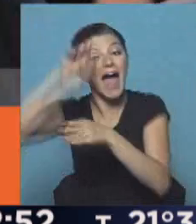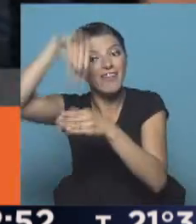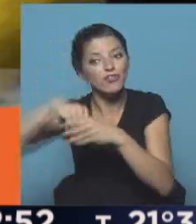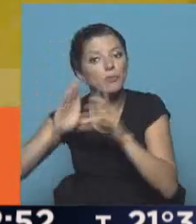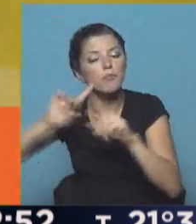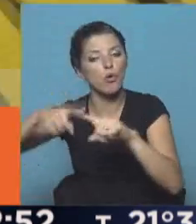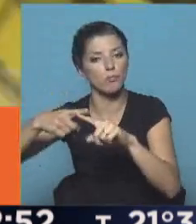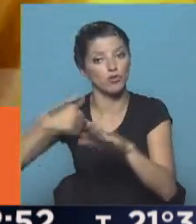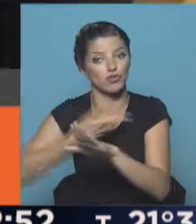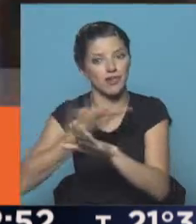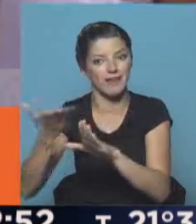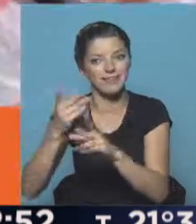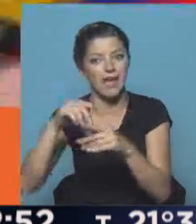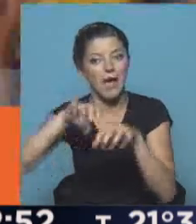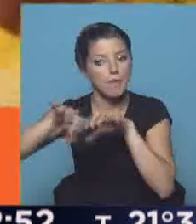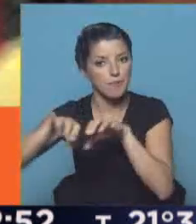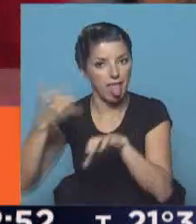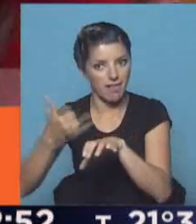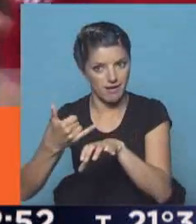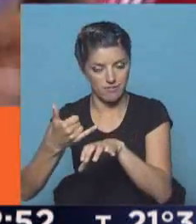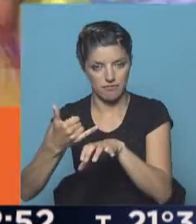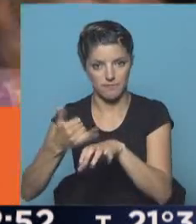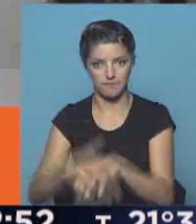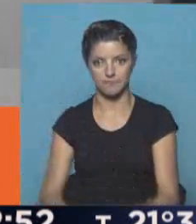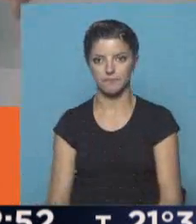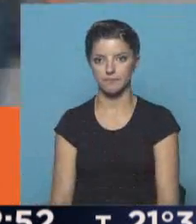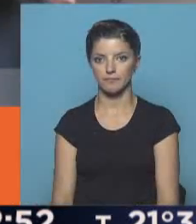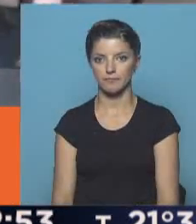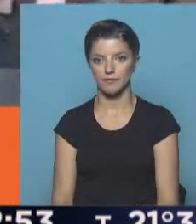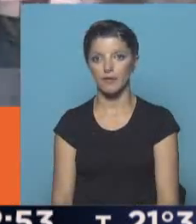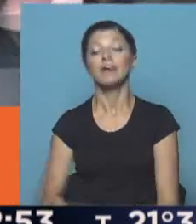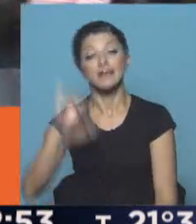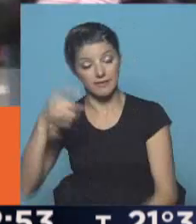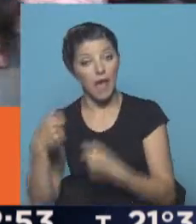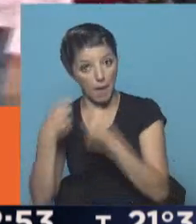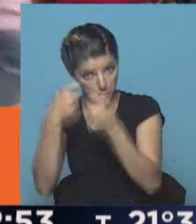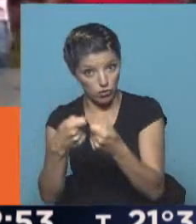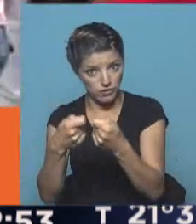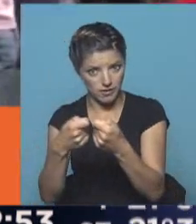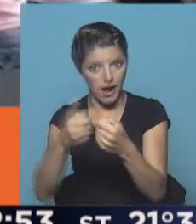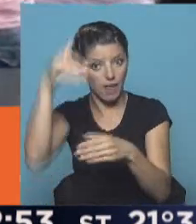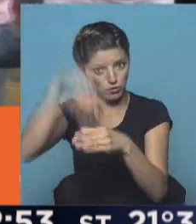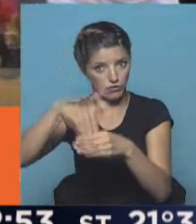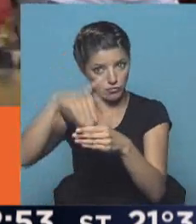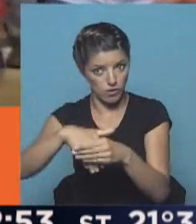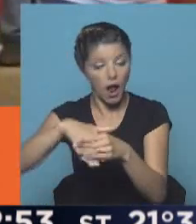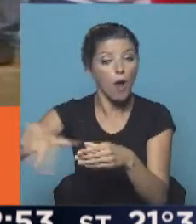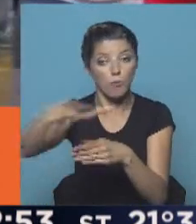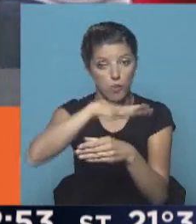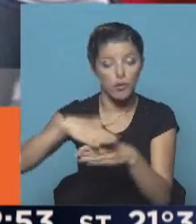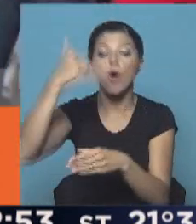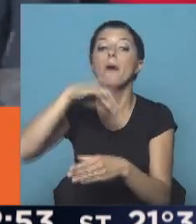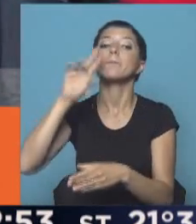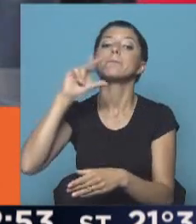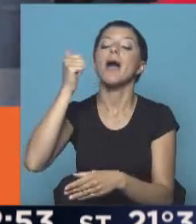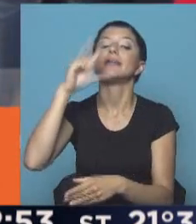Socialista Unificado de Venezuela que están apoyando el referéndum. Hay un sector de izquierda muy importante, que es Marea Roja, Marea